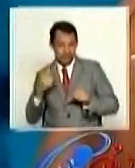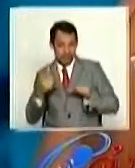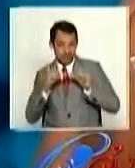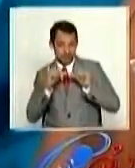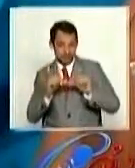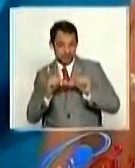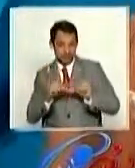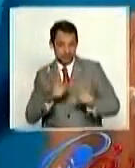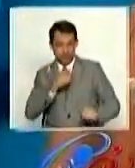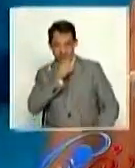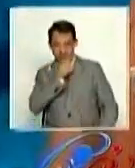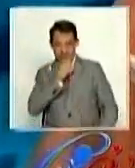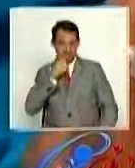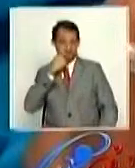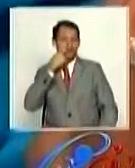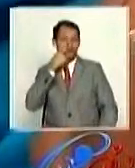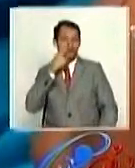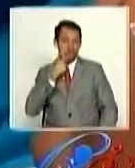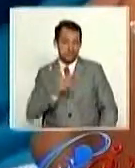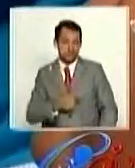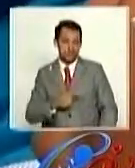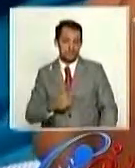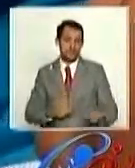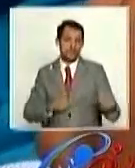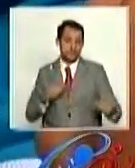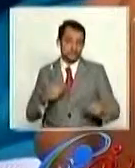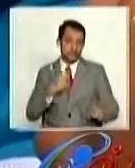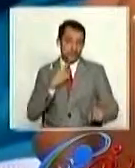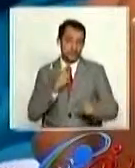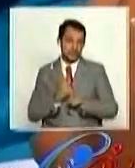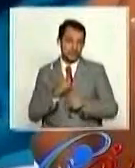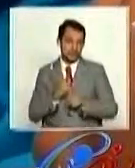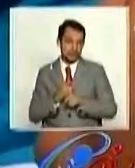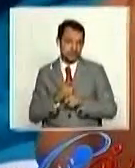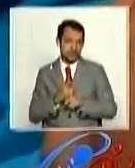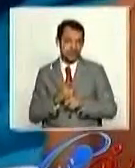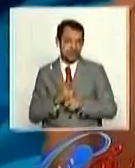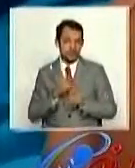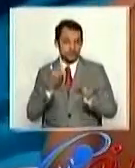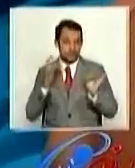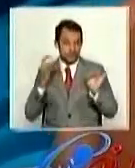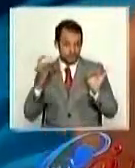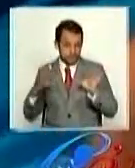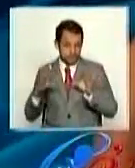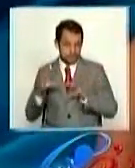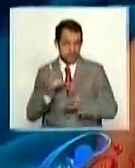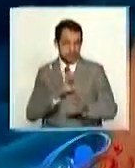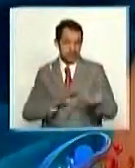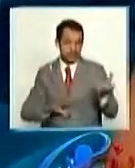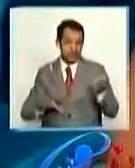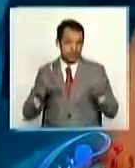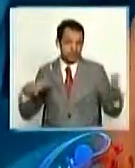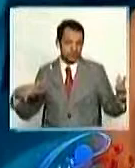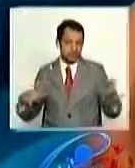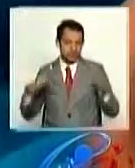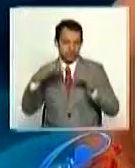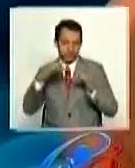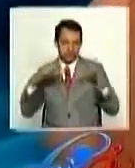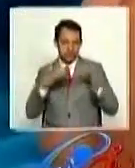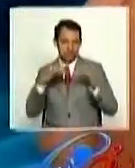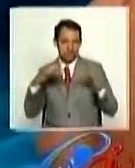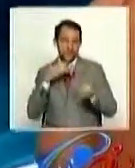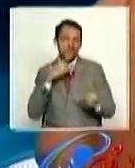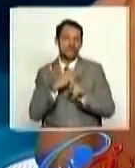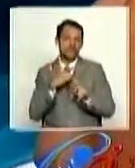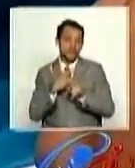este metal en el cuerpo produce ciertos y graves cambios de interferencia. Otro tipo de prótesis que